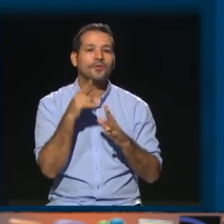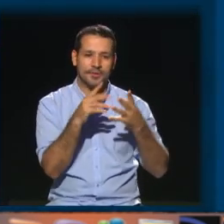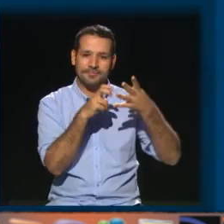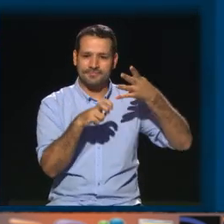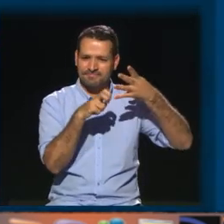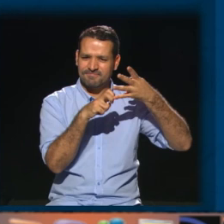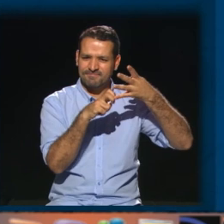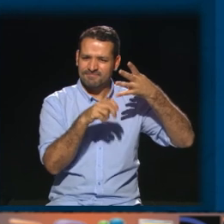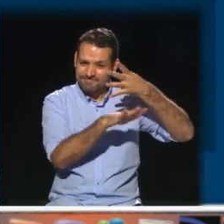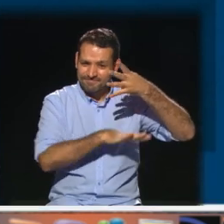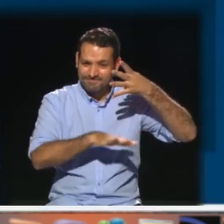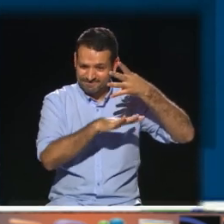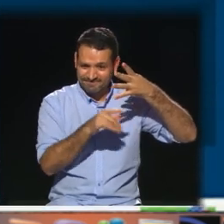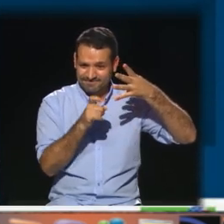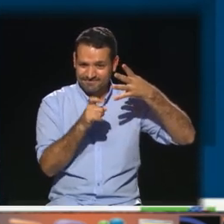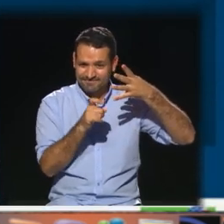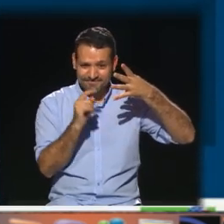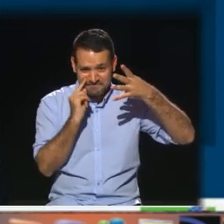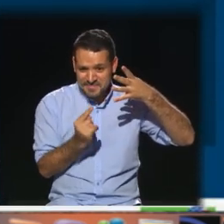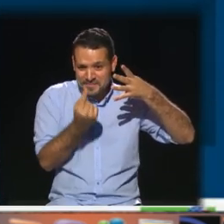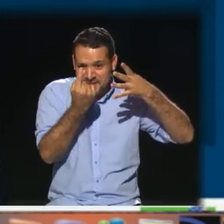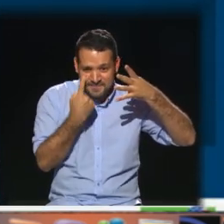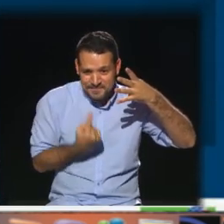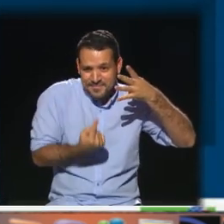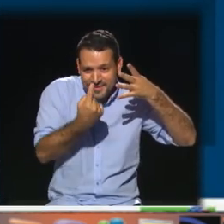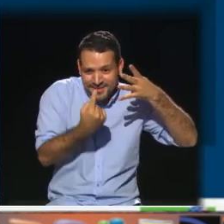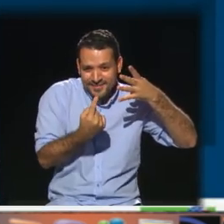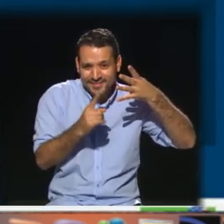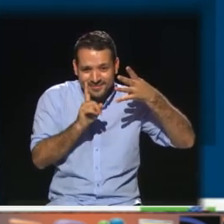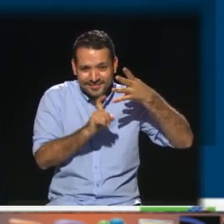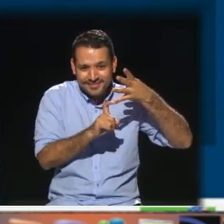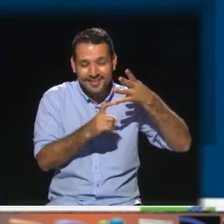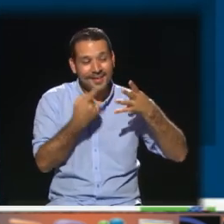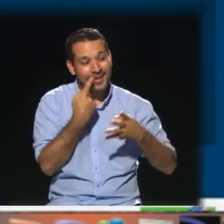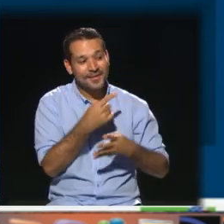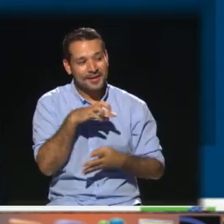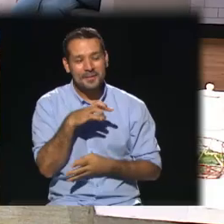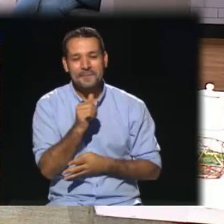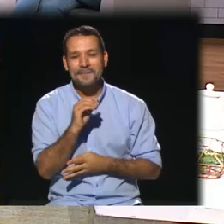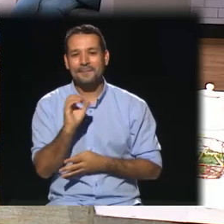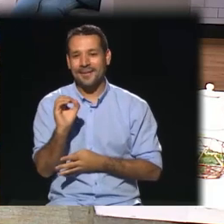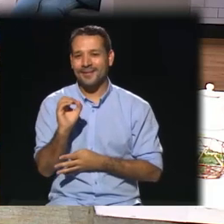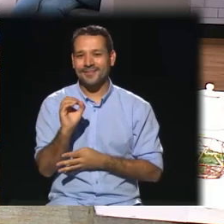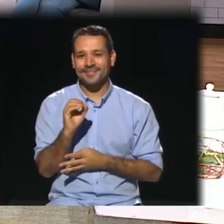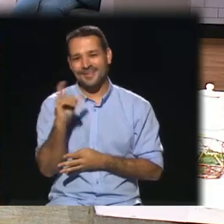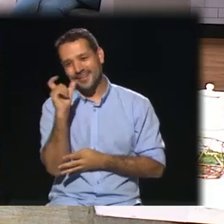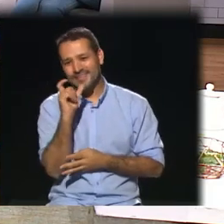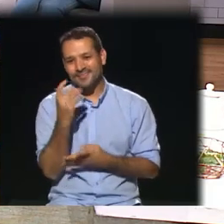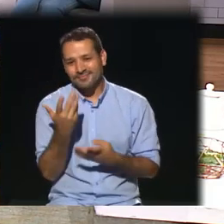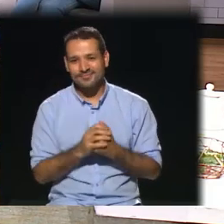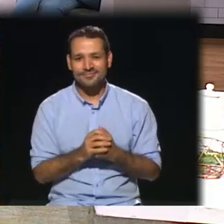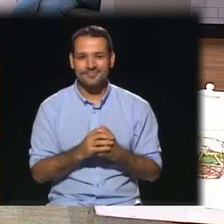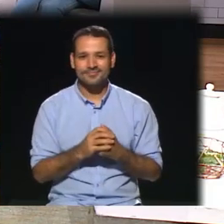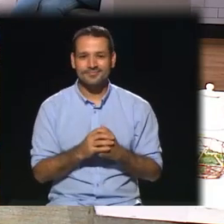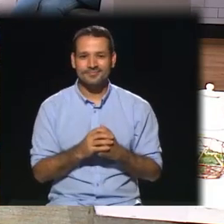para que no nos dé mucho susto. A ver, Pau, vamos. Y para que se anime. Usted arranca por aquí y lo que hacen es,